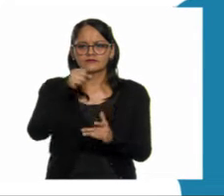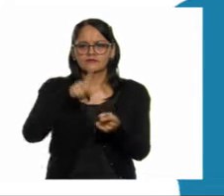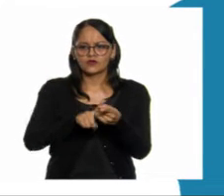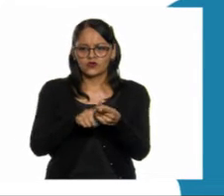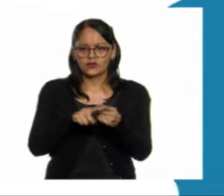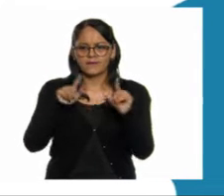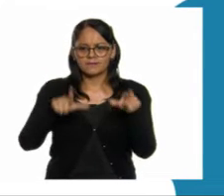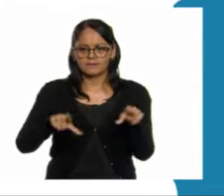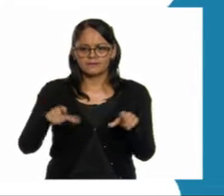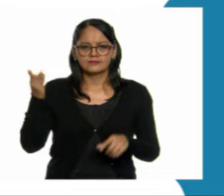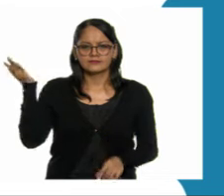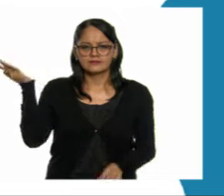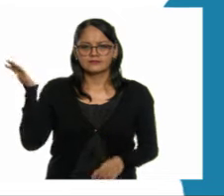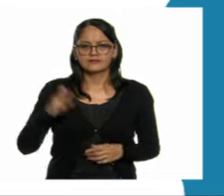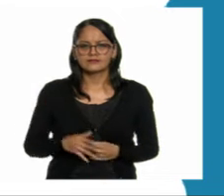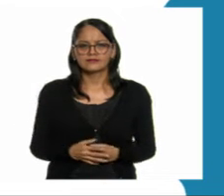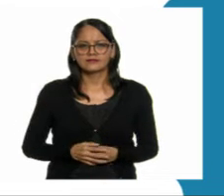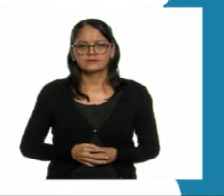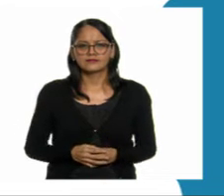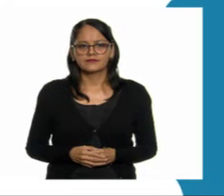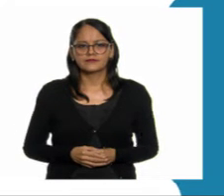página